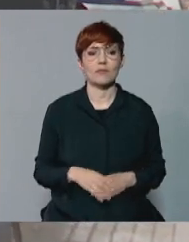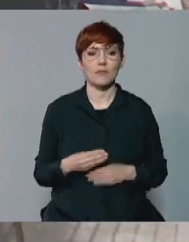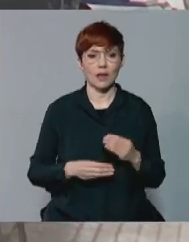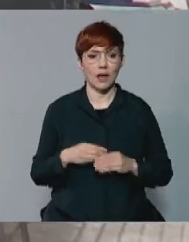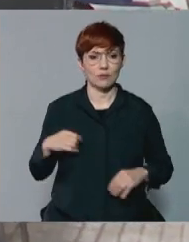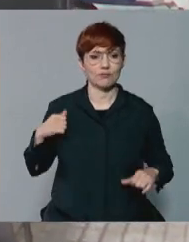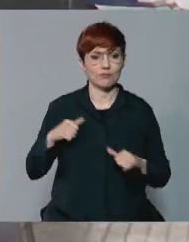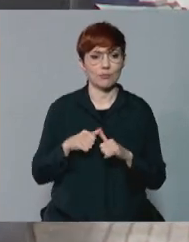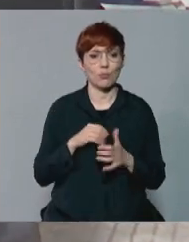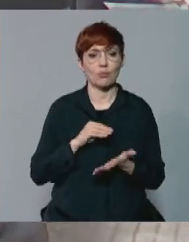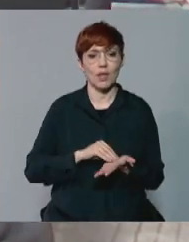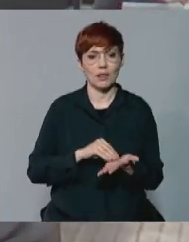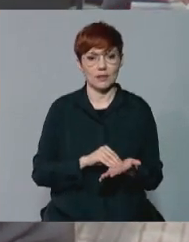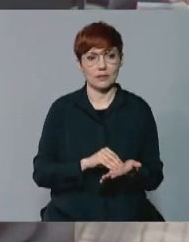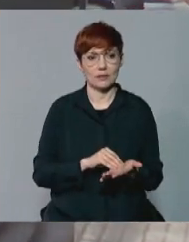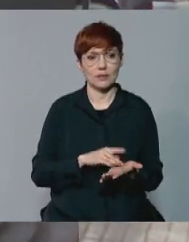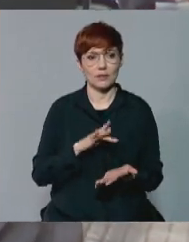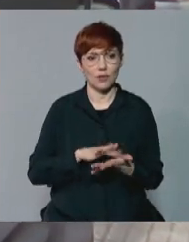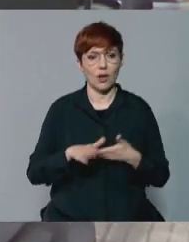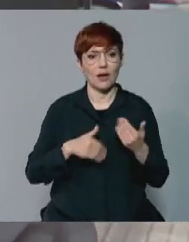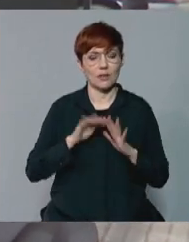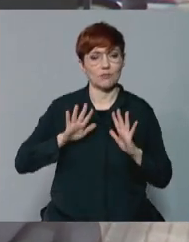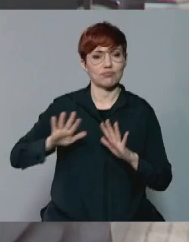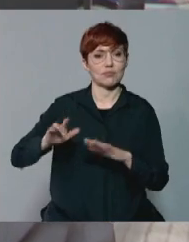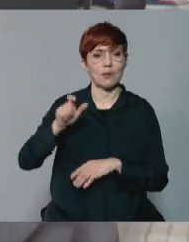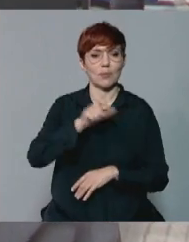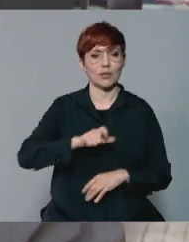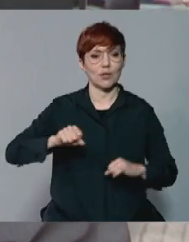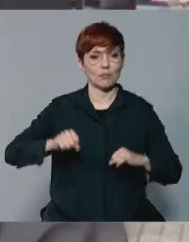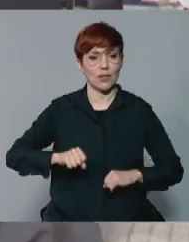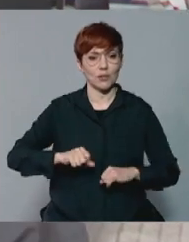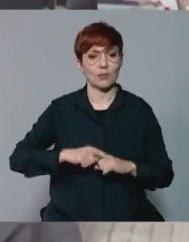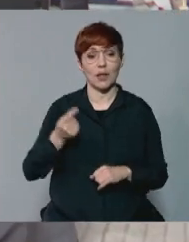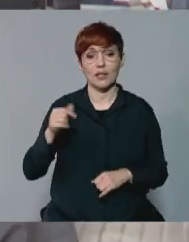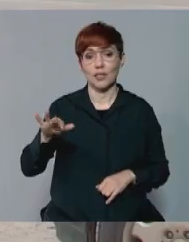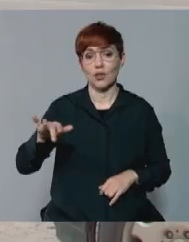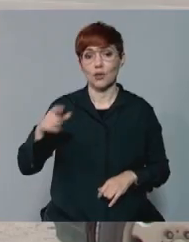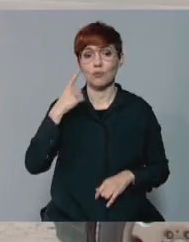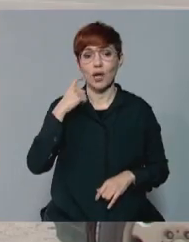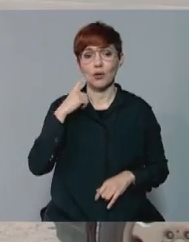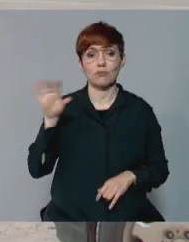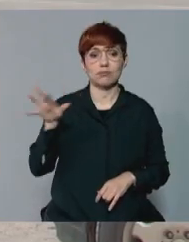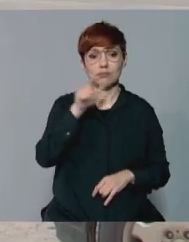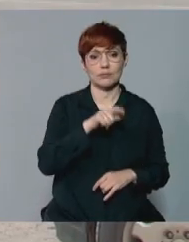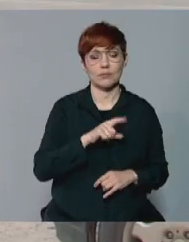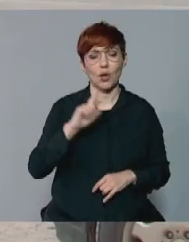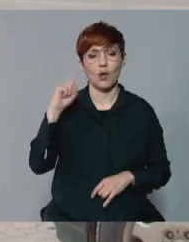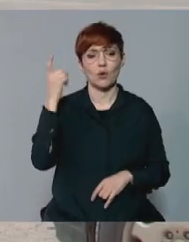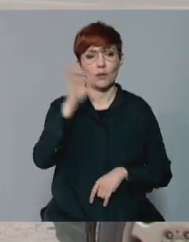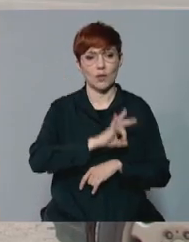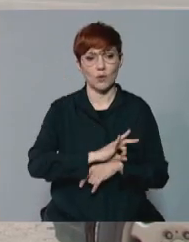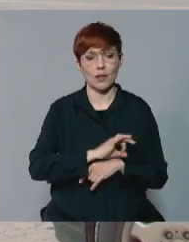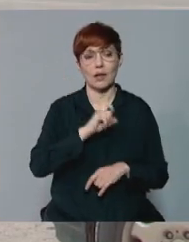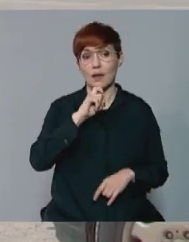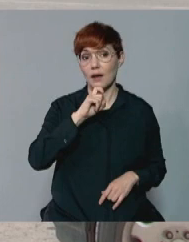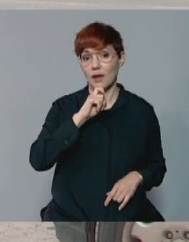bastante. Incluso harán pegar empujones a los mayores para quitarle el dinero que han sacado de la caja. En torno a la 1 de la mañana se recibía el